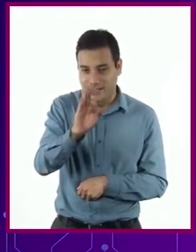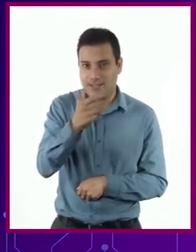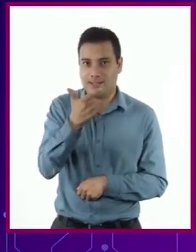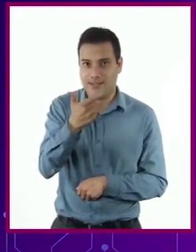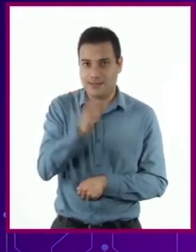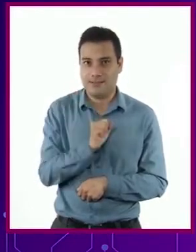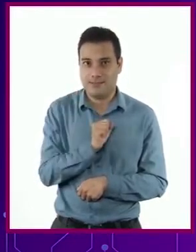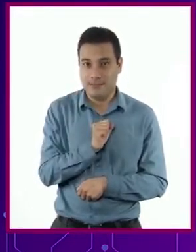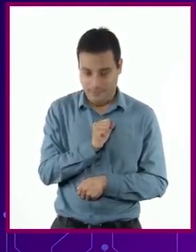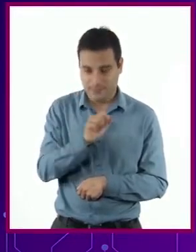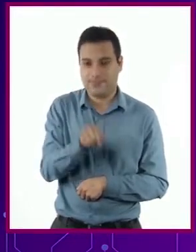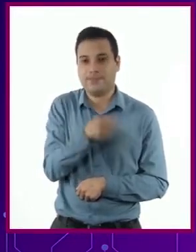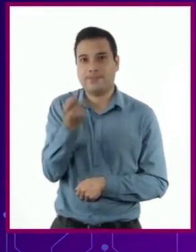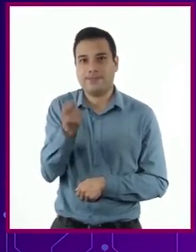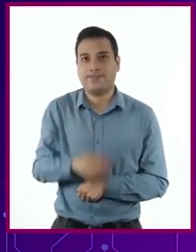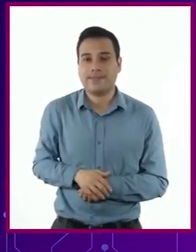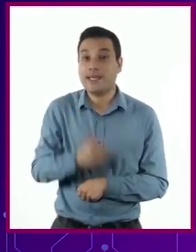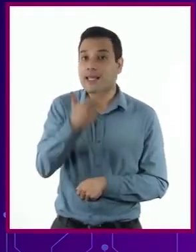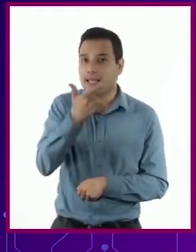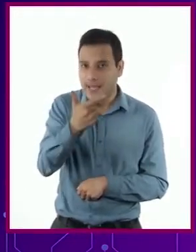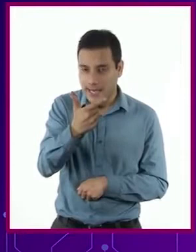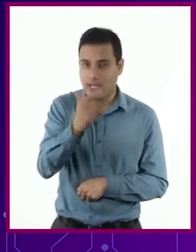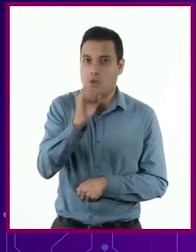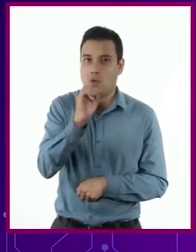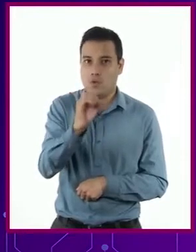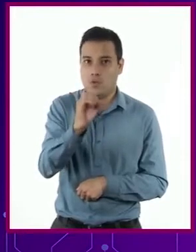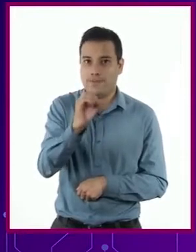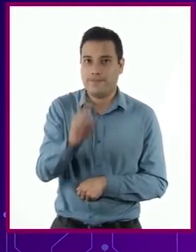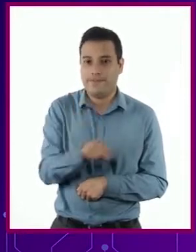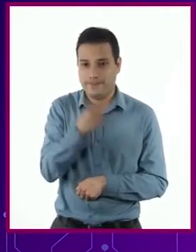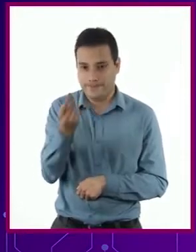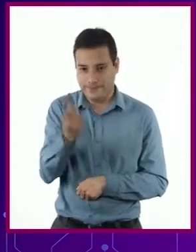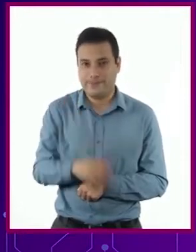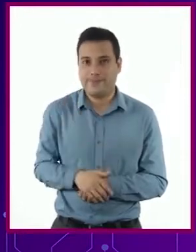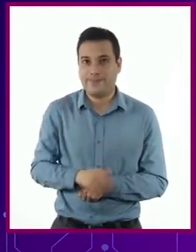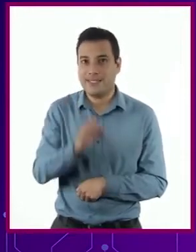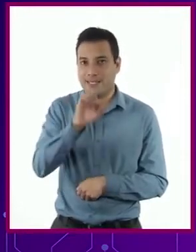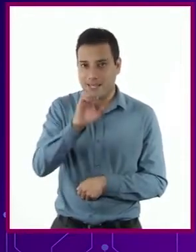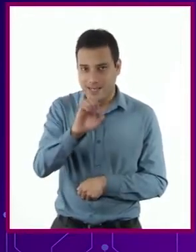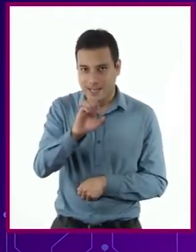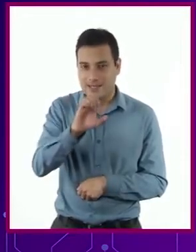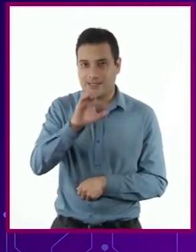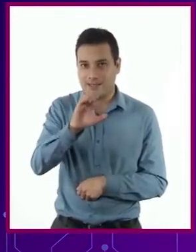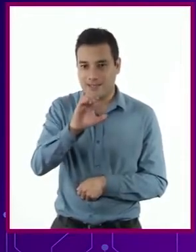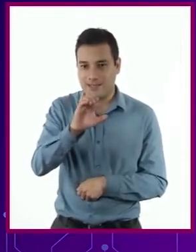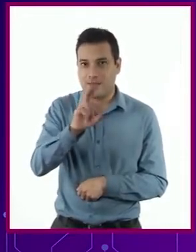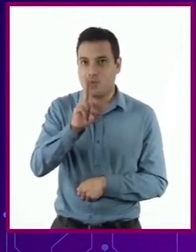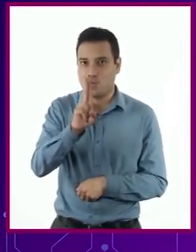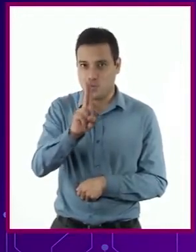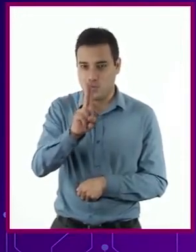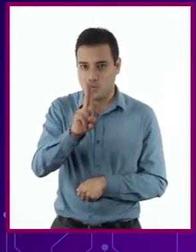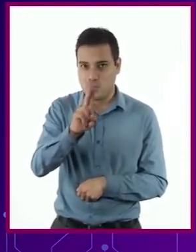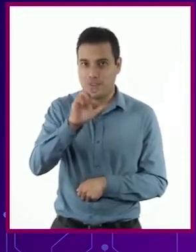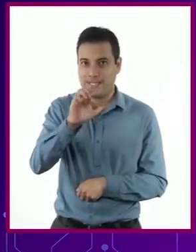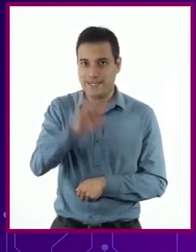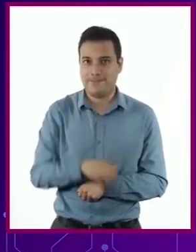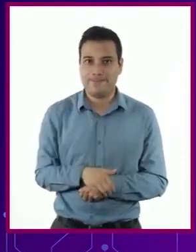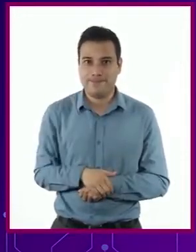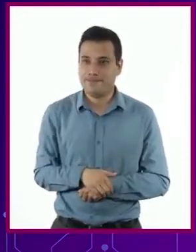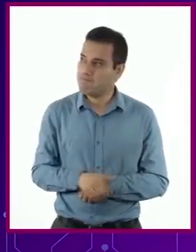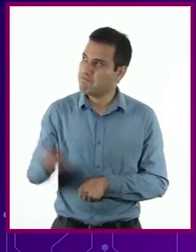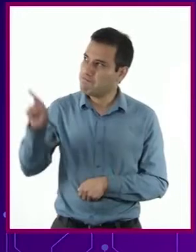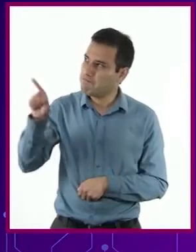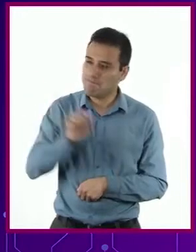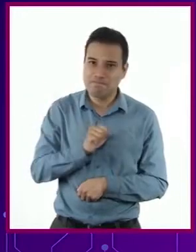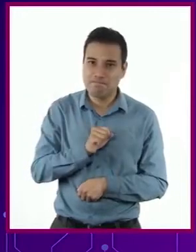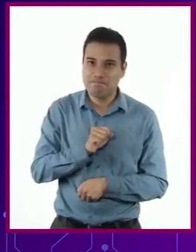F, G, G, O, E, C, U,